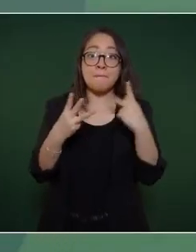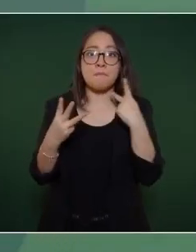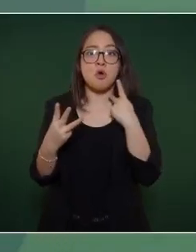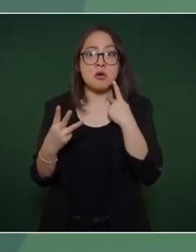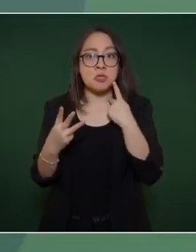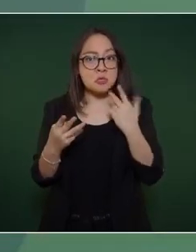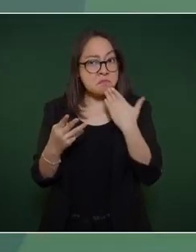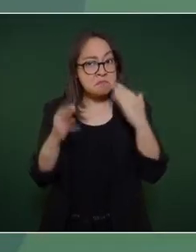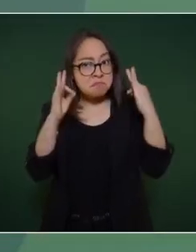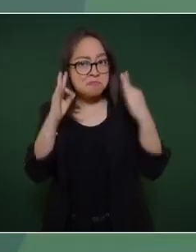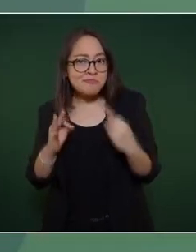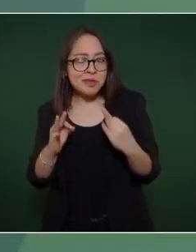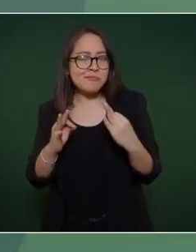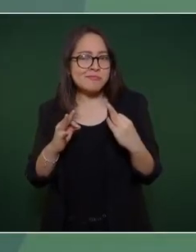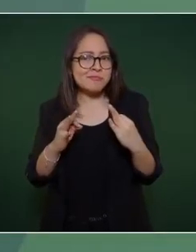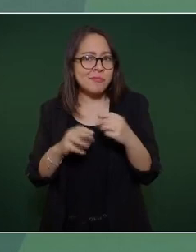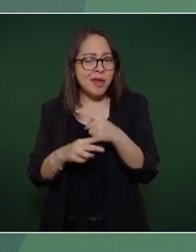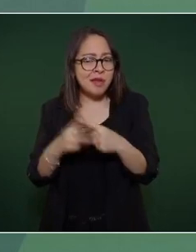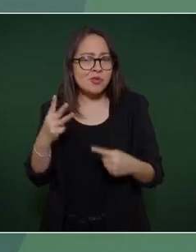dijimos